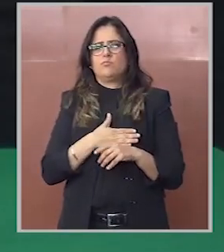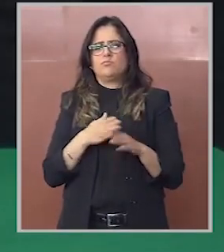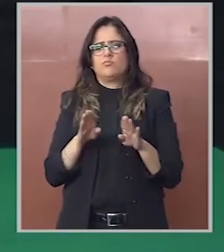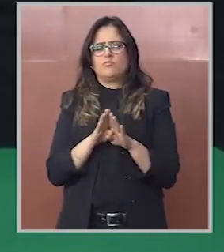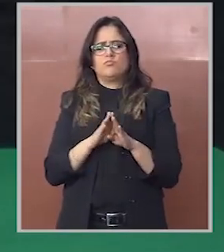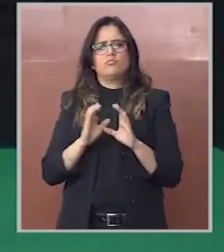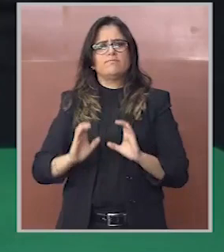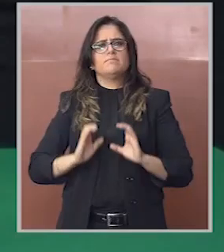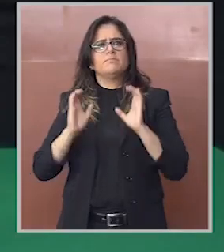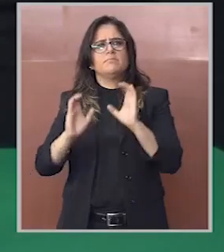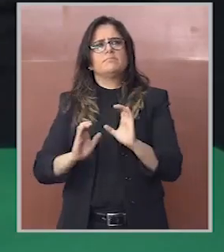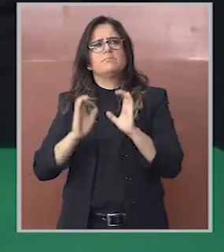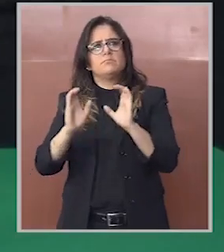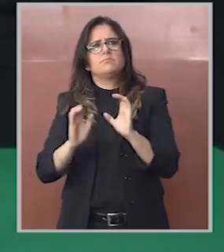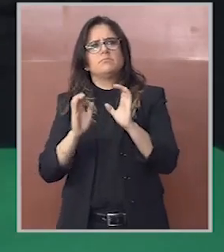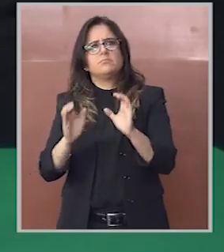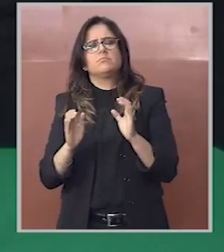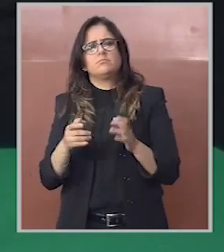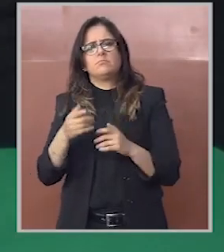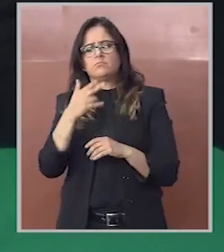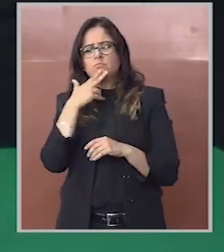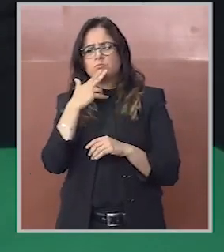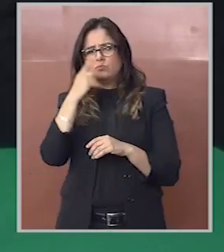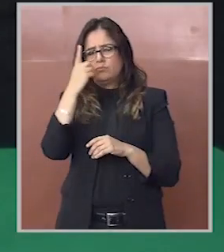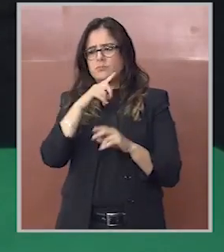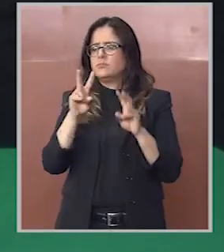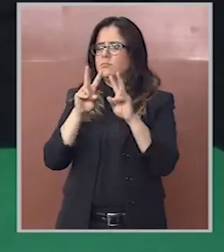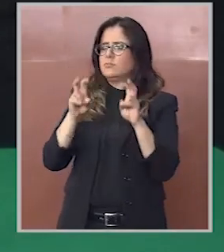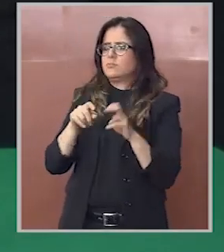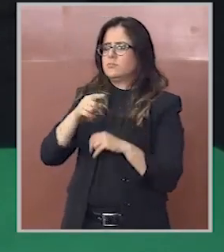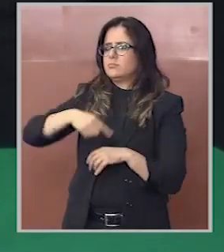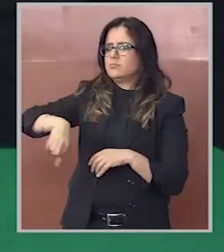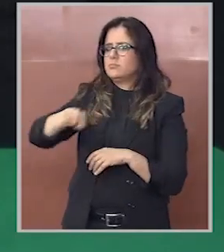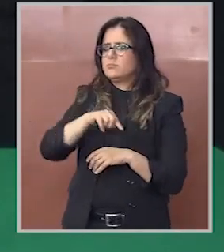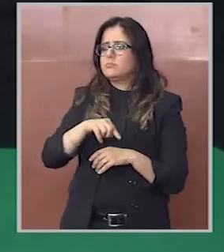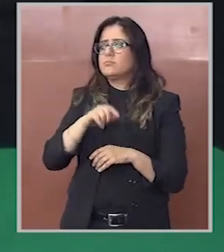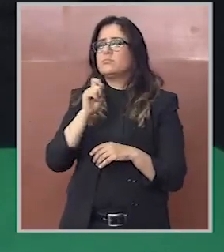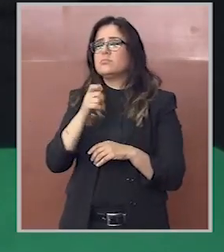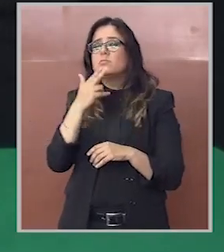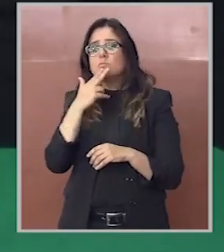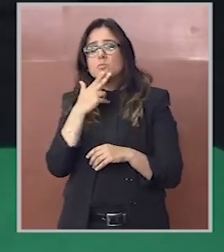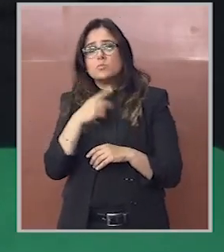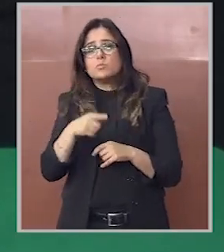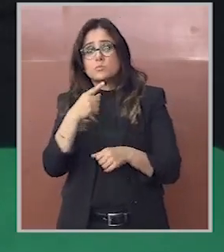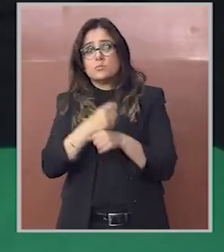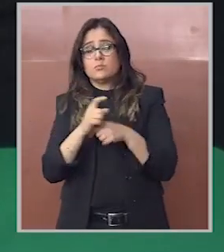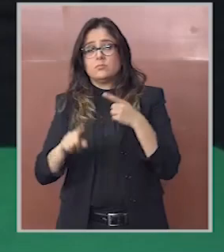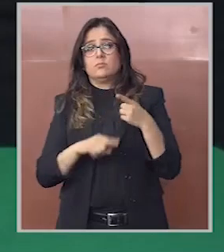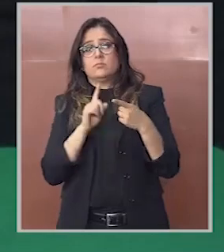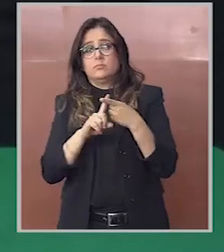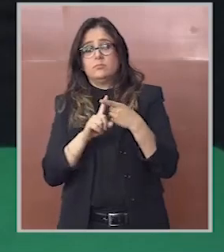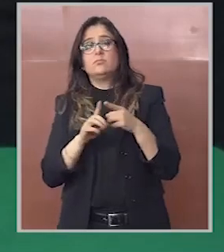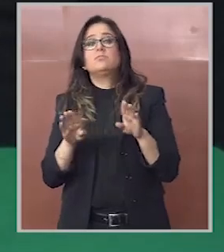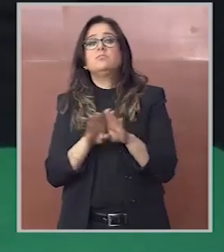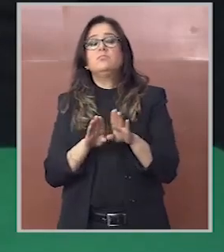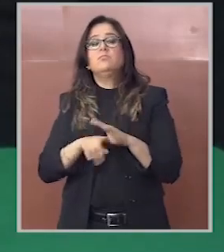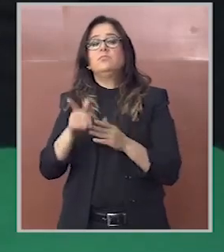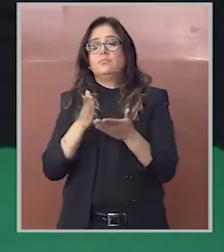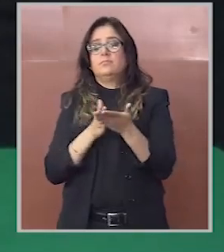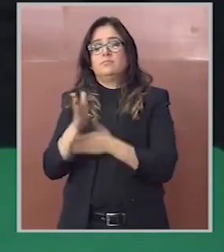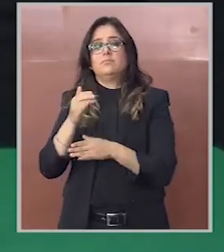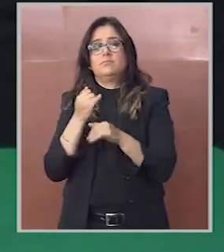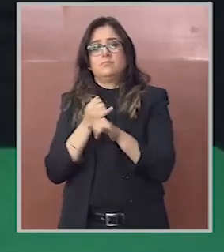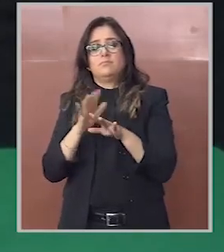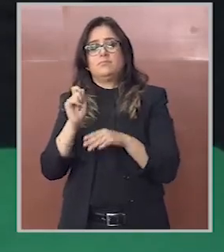pues efectivamente se preserva en primer lugar con un acceso a la justicia que que actúe y que tenga condiciones de